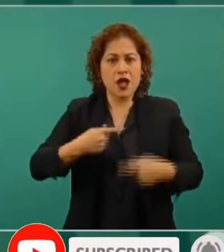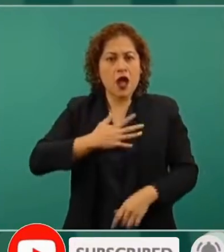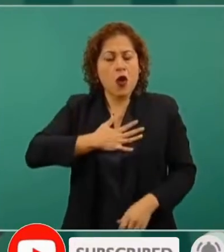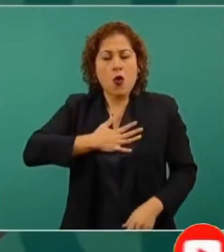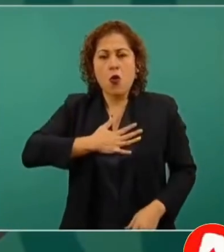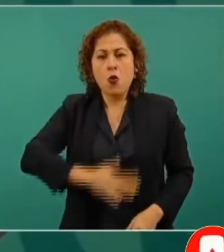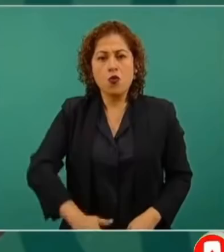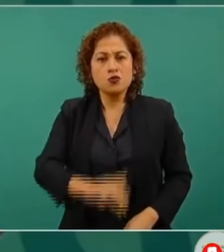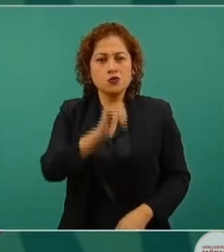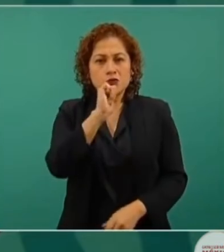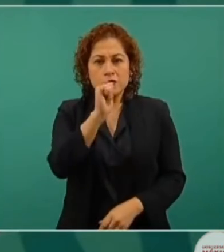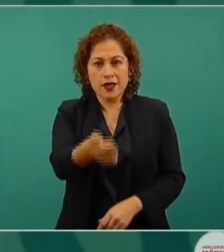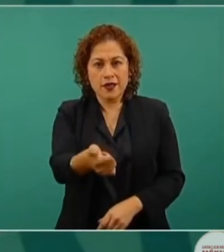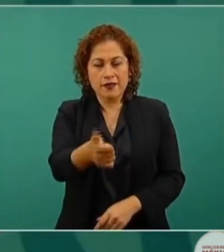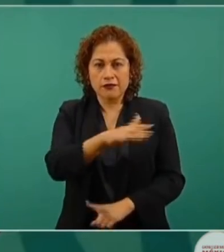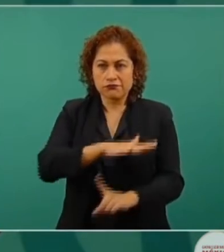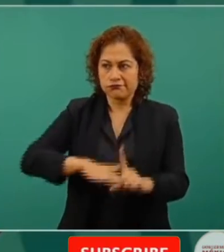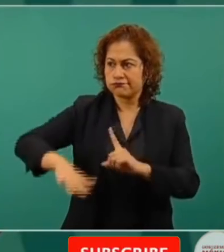social.